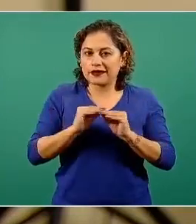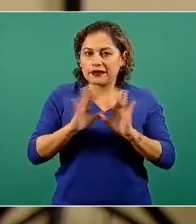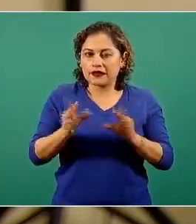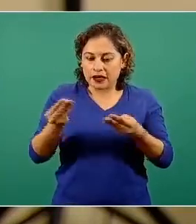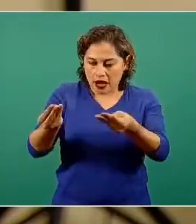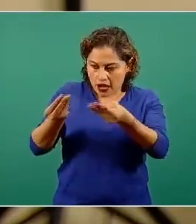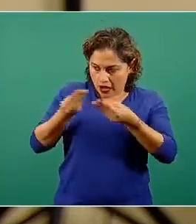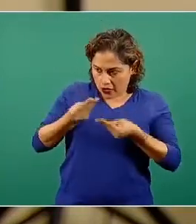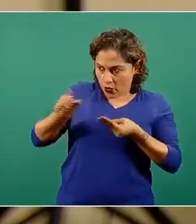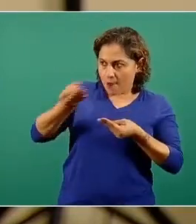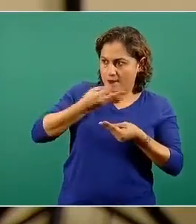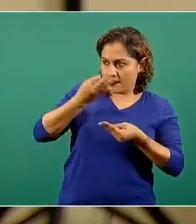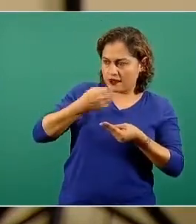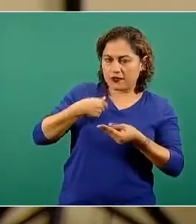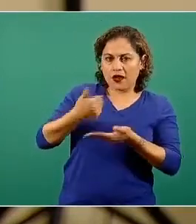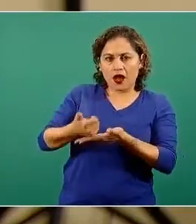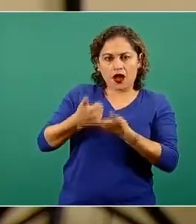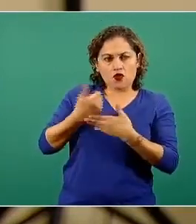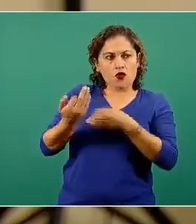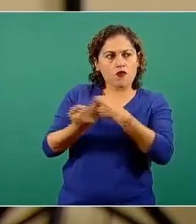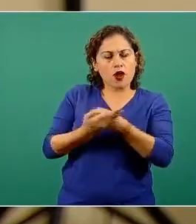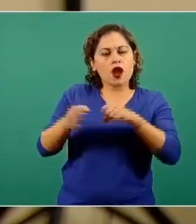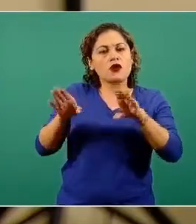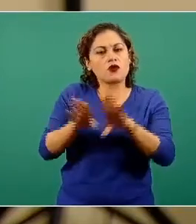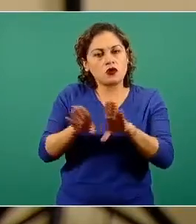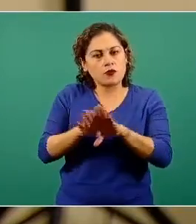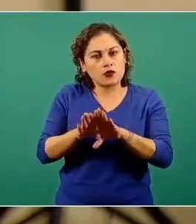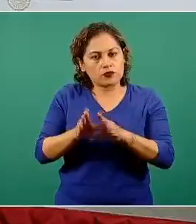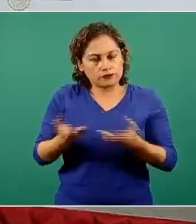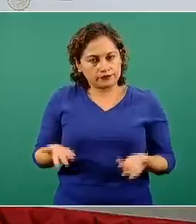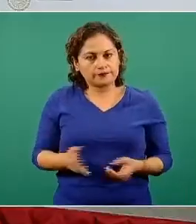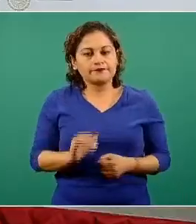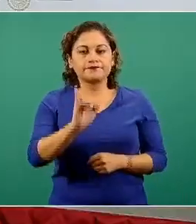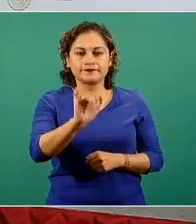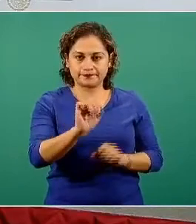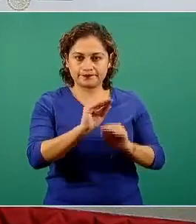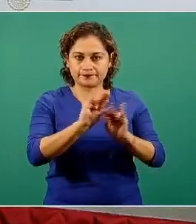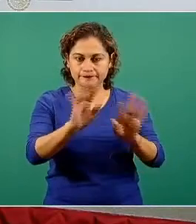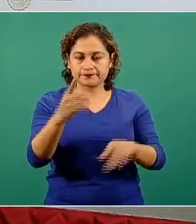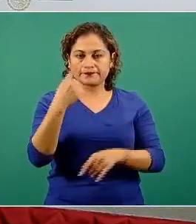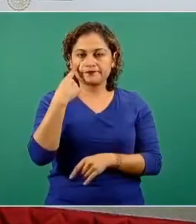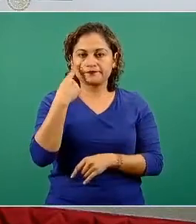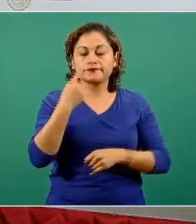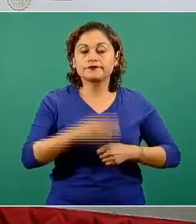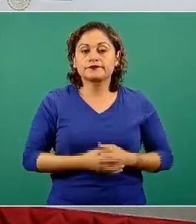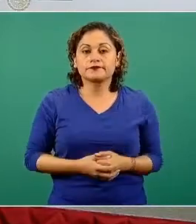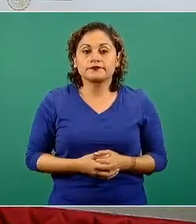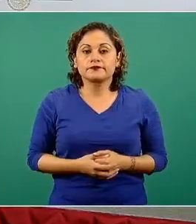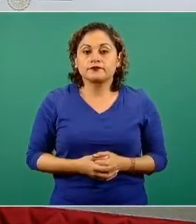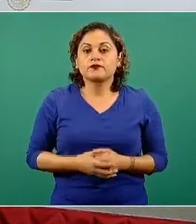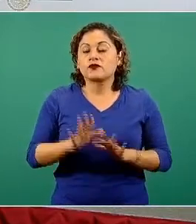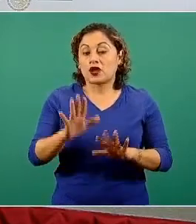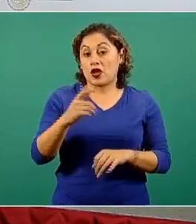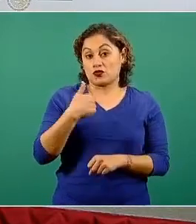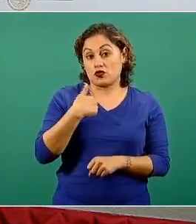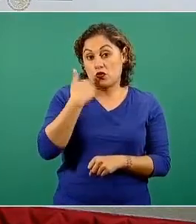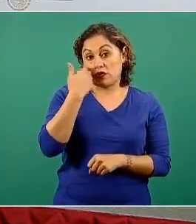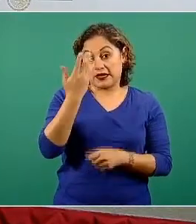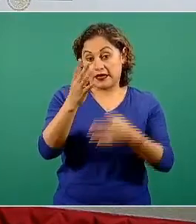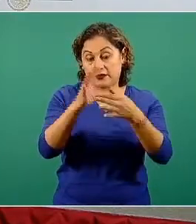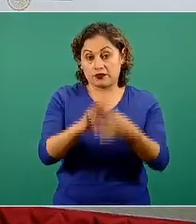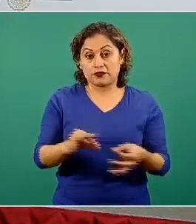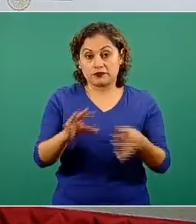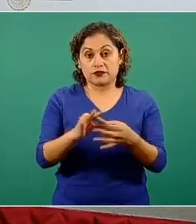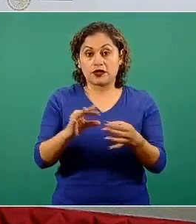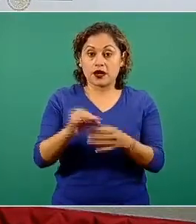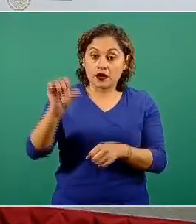les receten tales o cuales medicinas. Claro, con mucho gusto. De hecho, precisamente me gustaría abrir comentando que el día